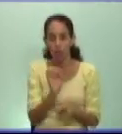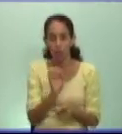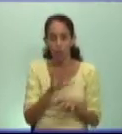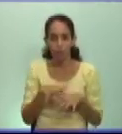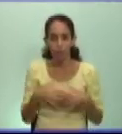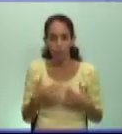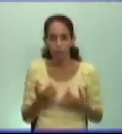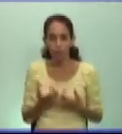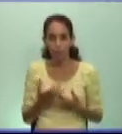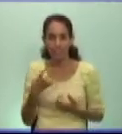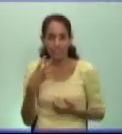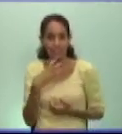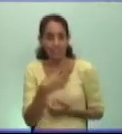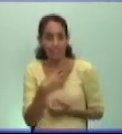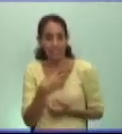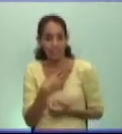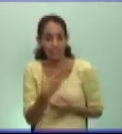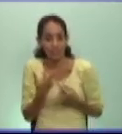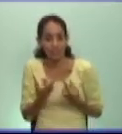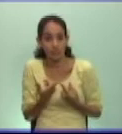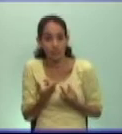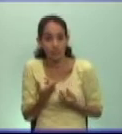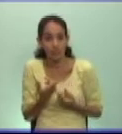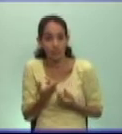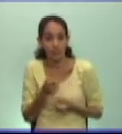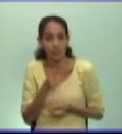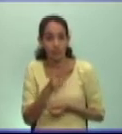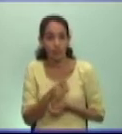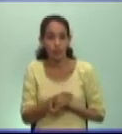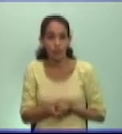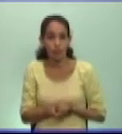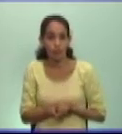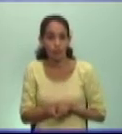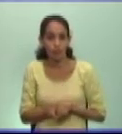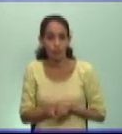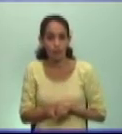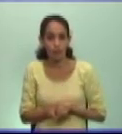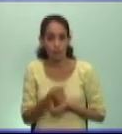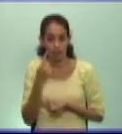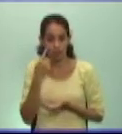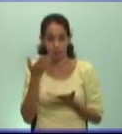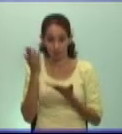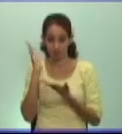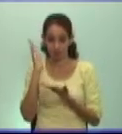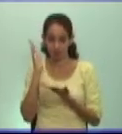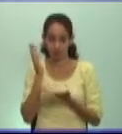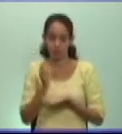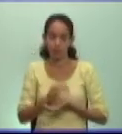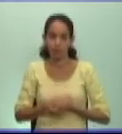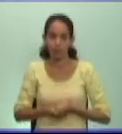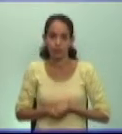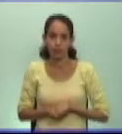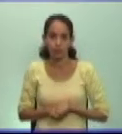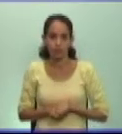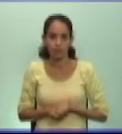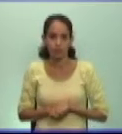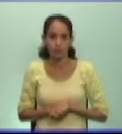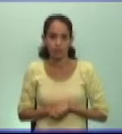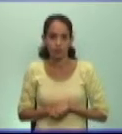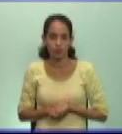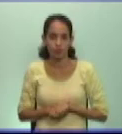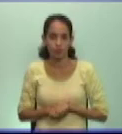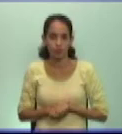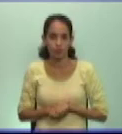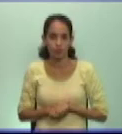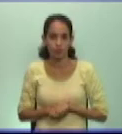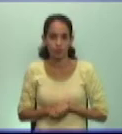dijimos, tiene un marcado carácter económico. Mírenlo allí. Durante la gran parte del siglo XX, la integración dio prioridad a la parte